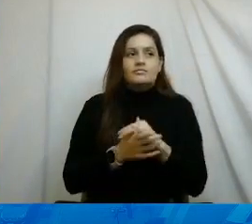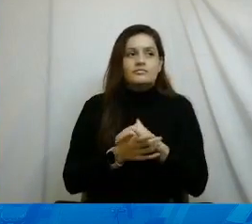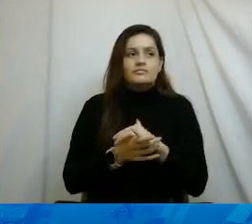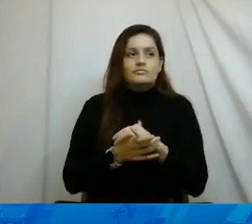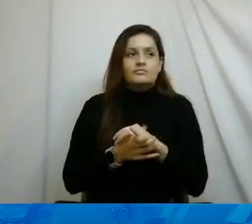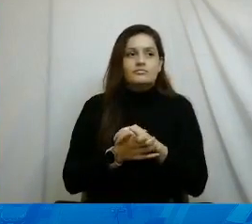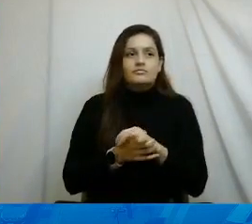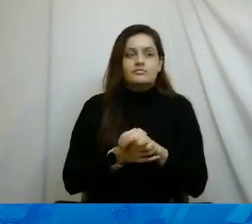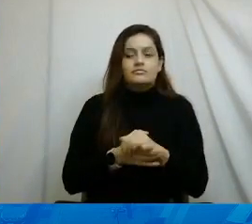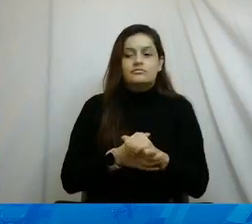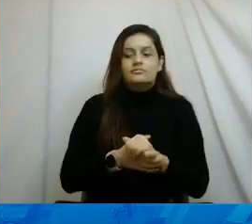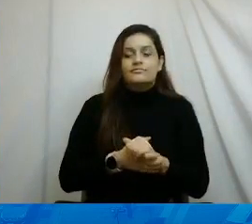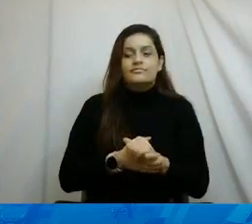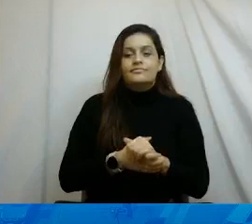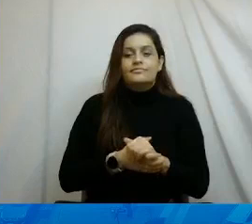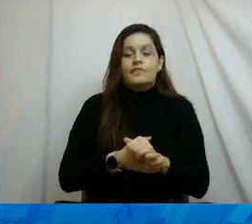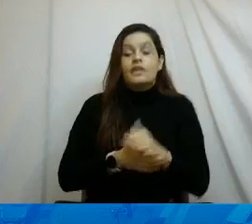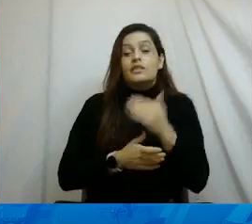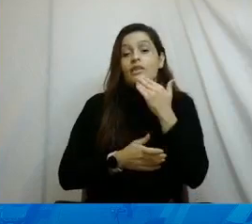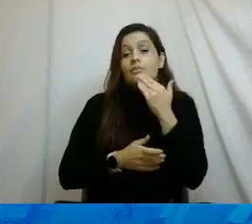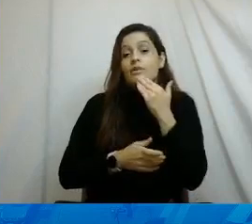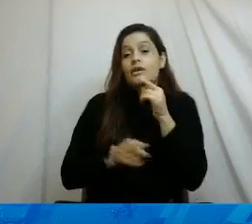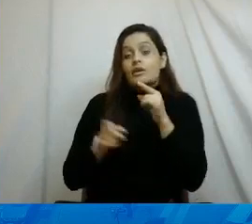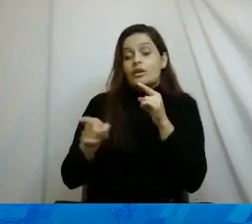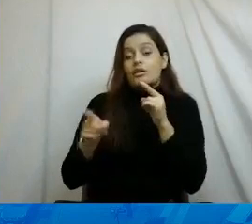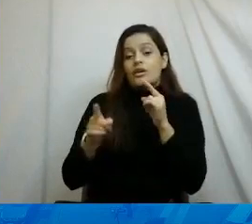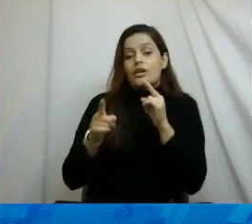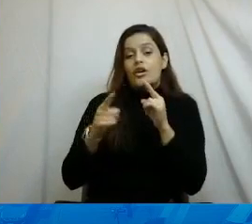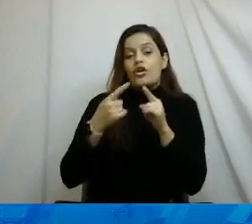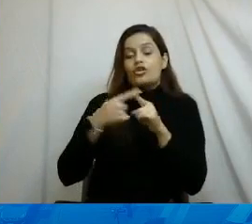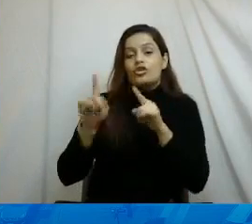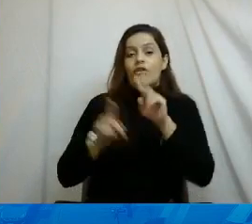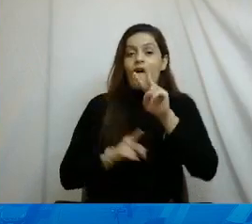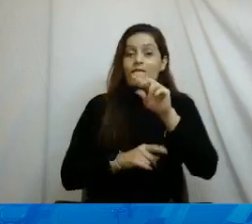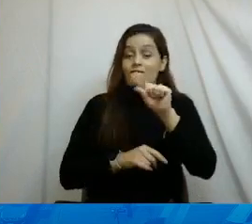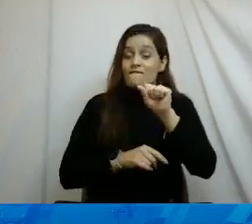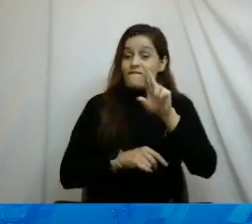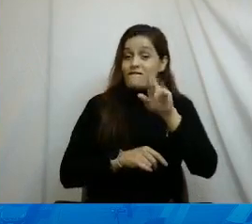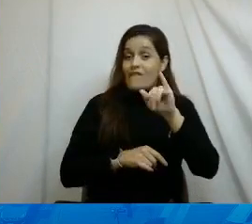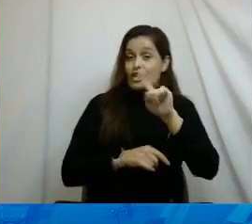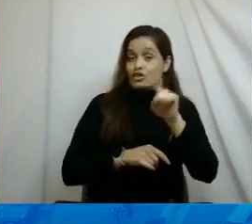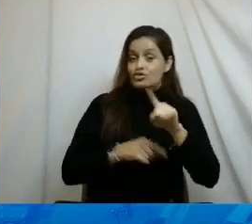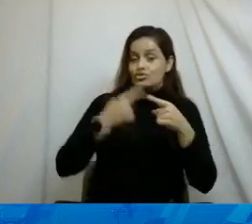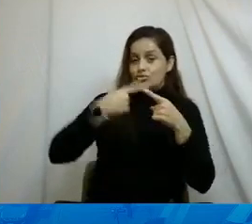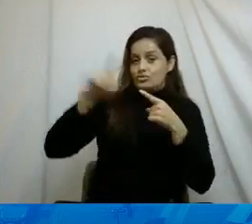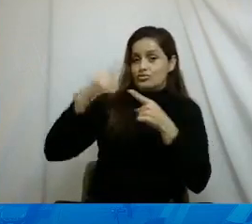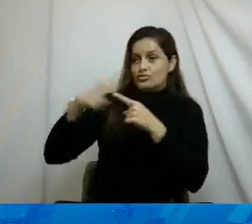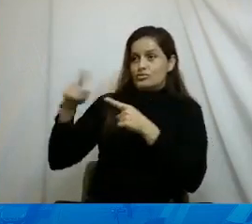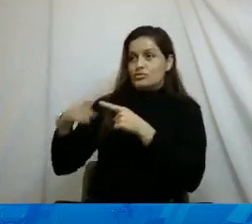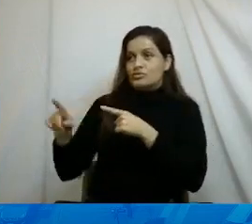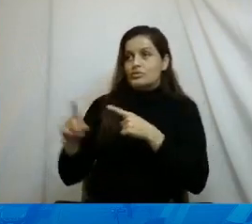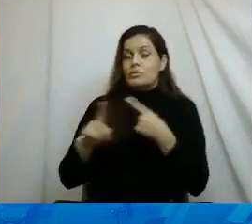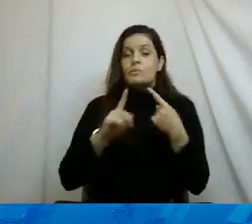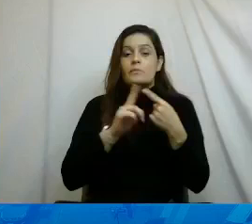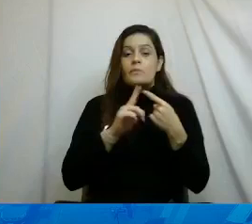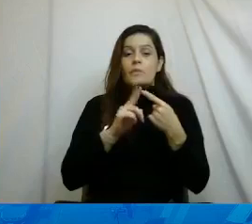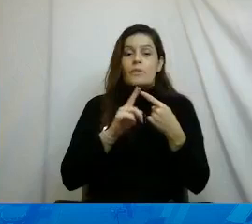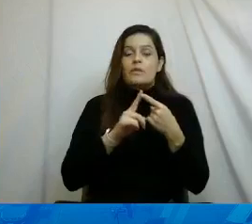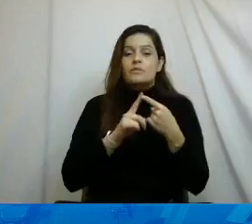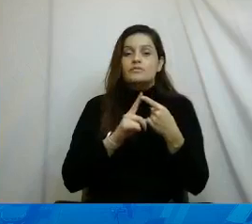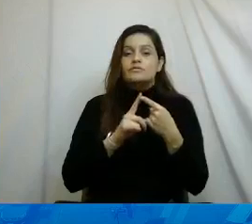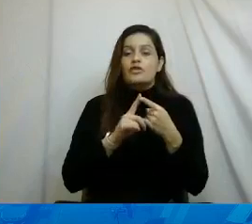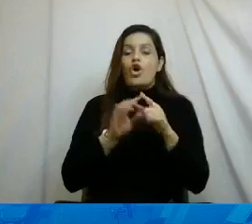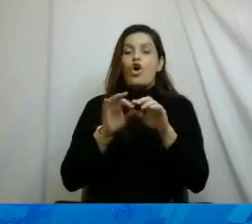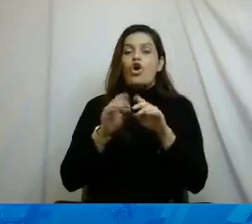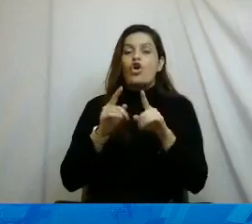bastante agradecido. Y respecto al punto varios, alcaldesa, primero referirme a don Sergio Millalén, del